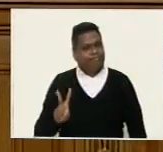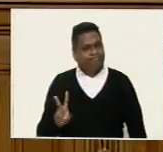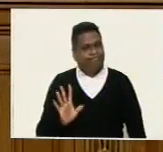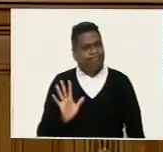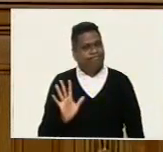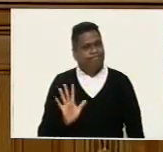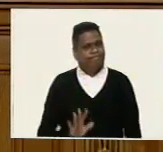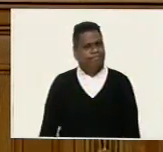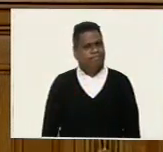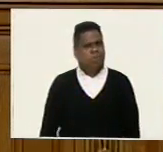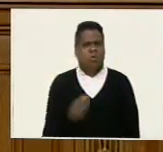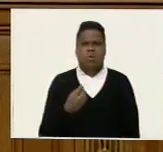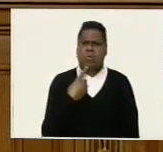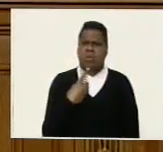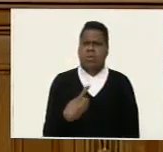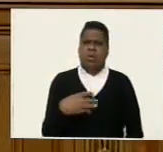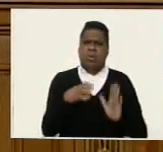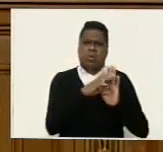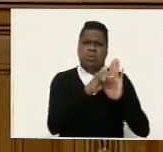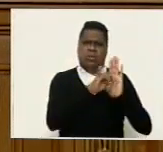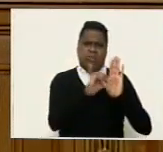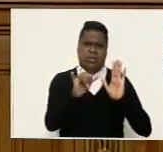No como dijo un constituyente por allí,